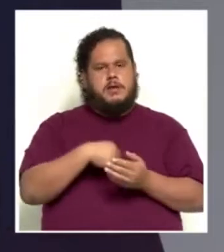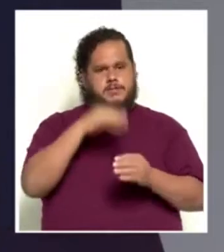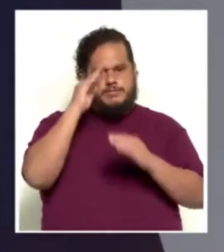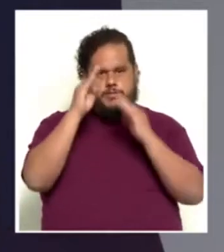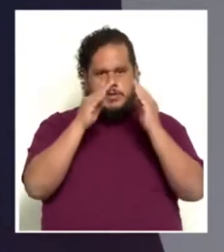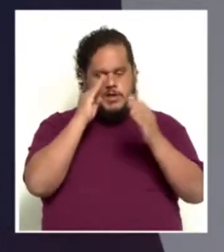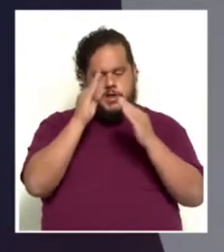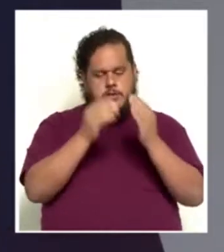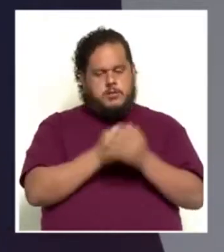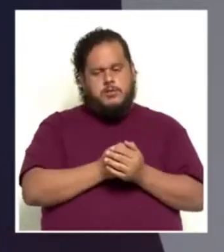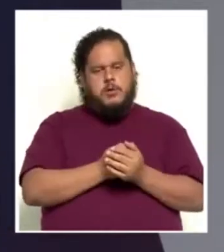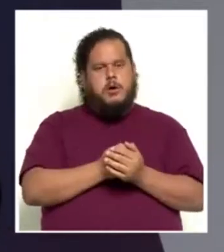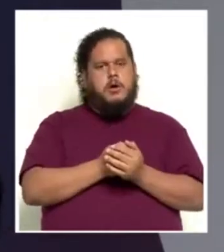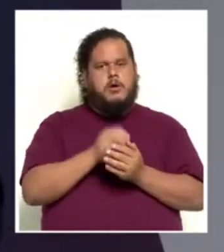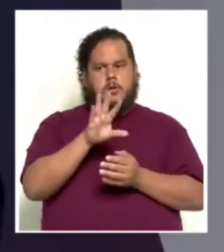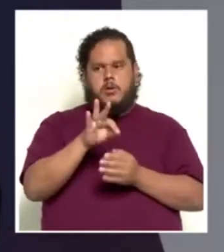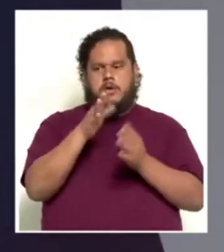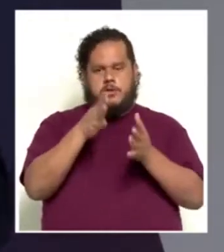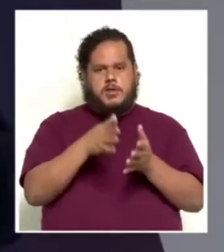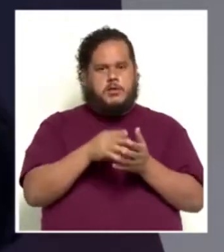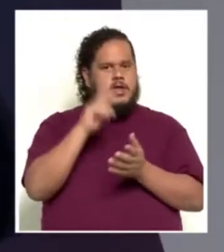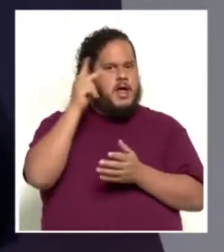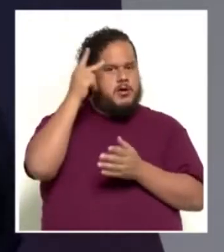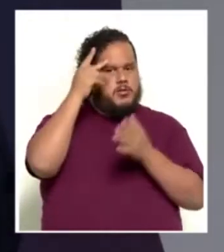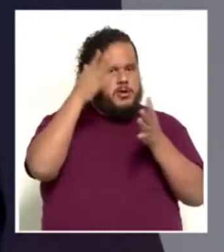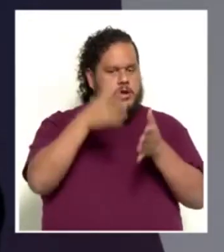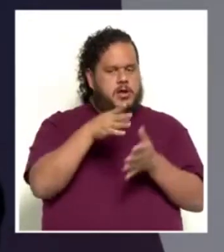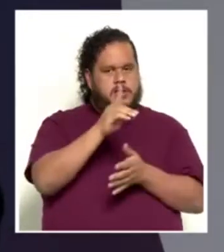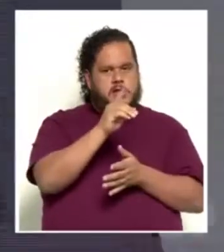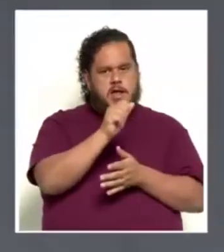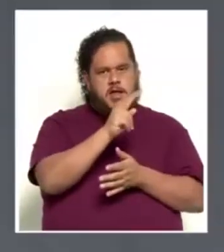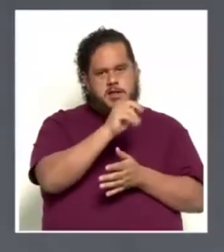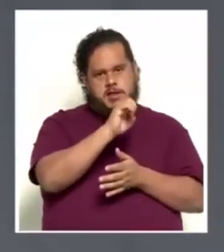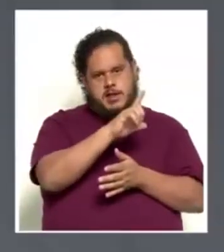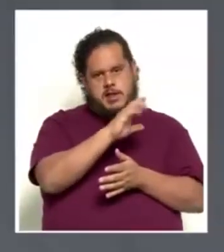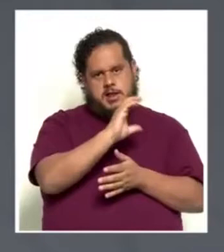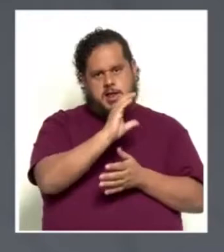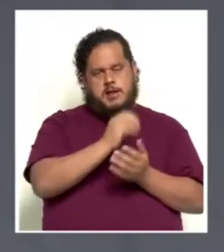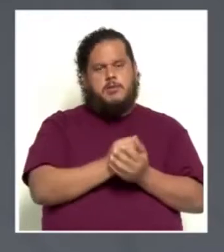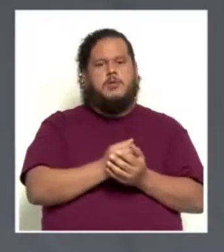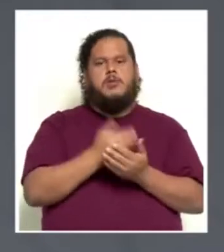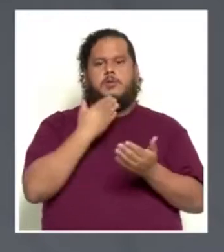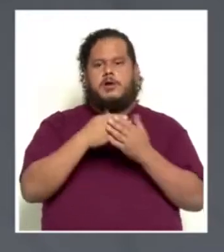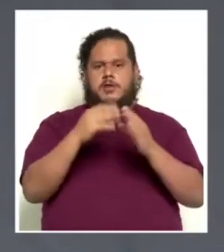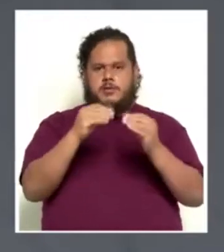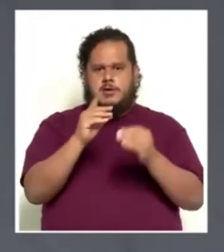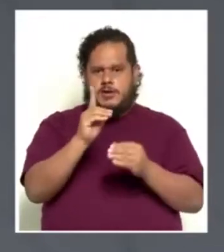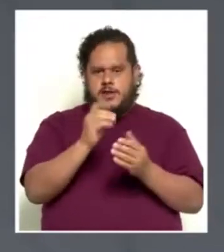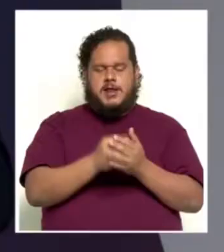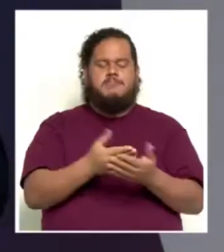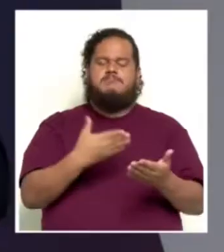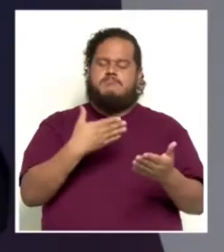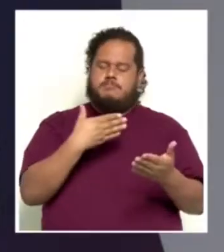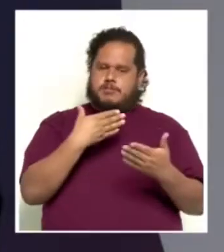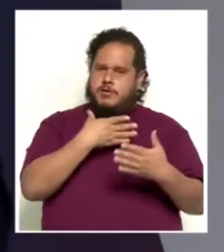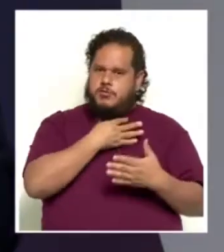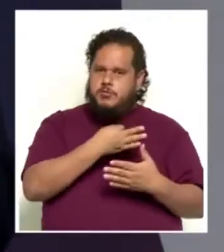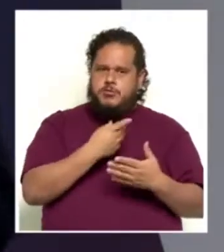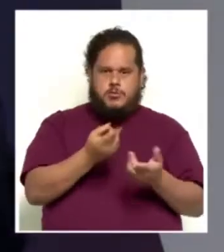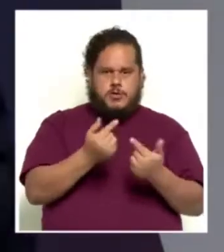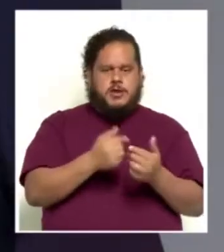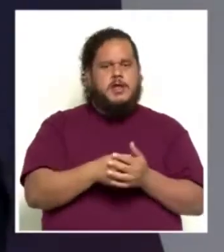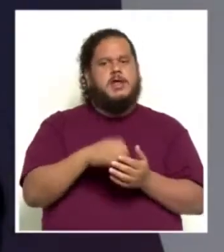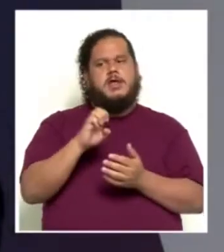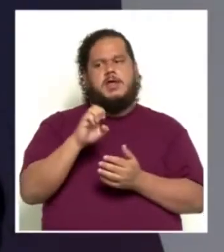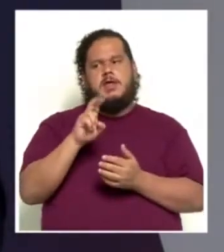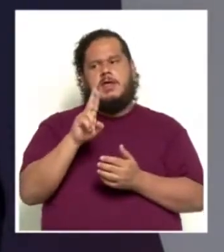saludo como invitados a los politólogos Daniel Calvo. Buenas noches, Daniel. Buenas noches, encantado de estar con ustedes. Y Eugenia